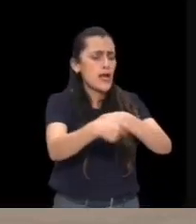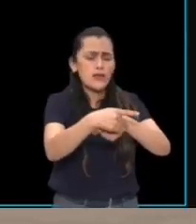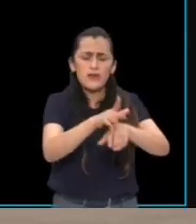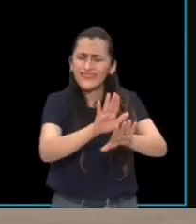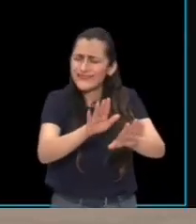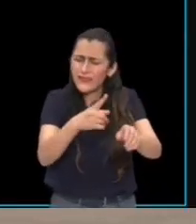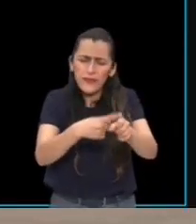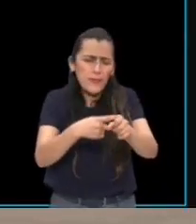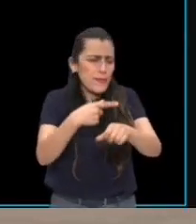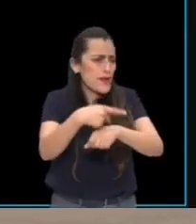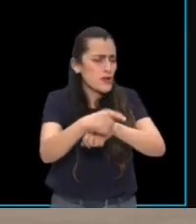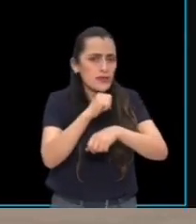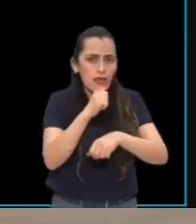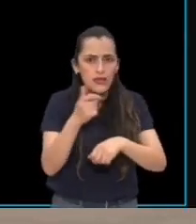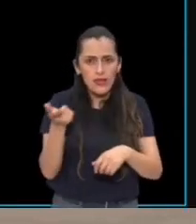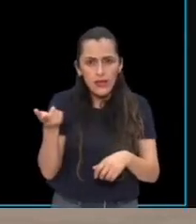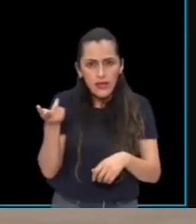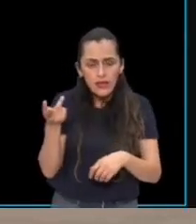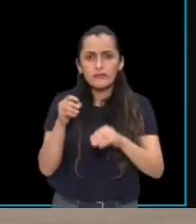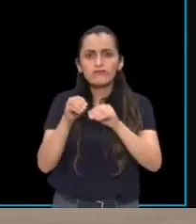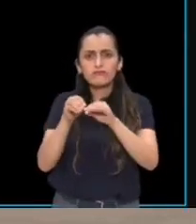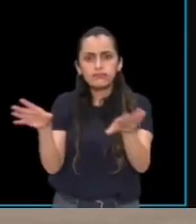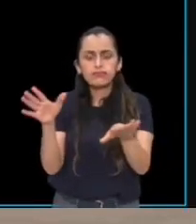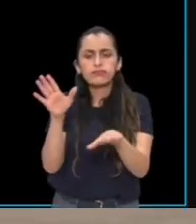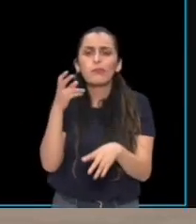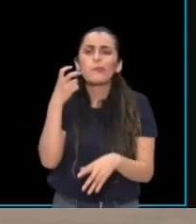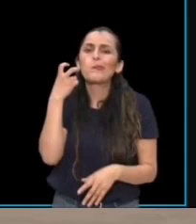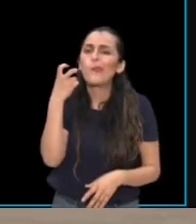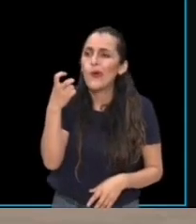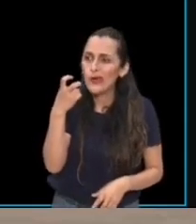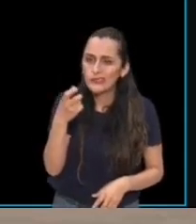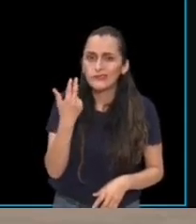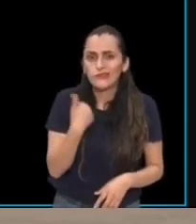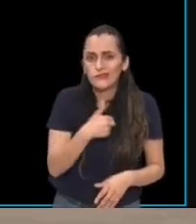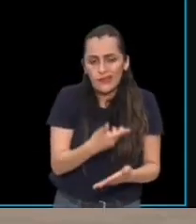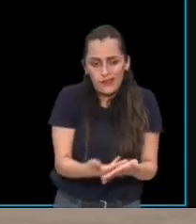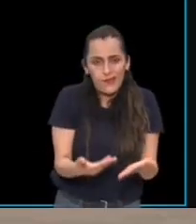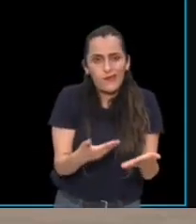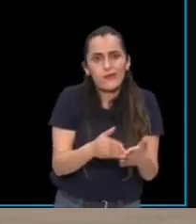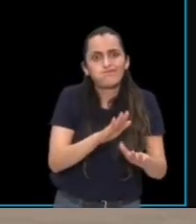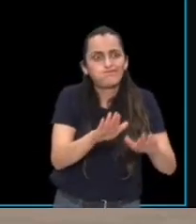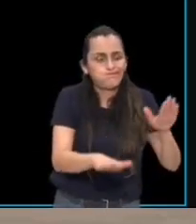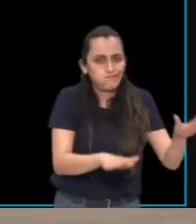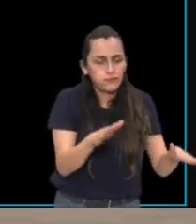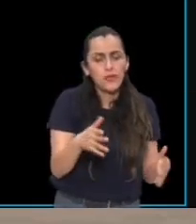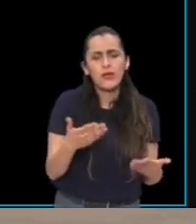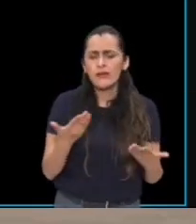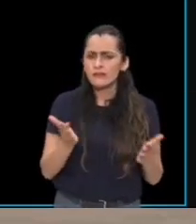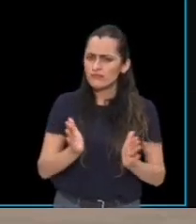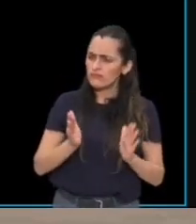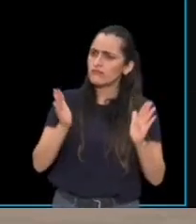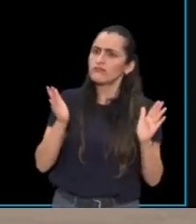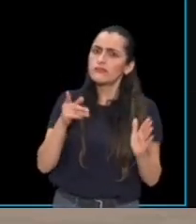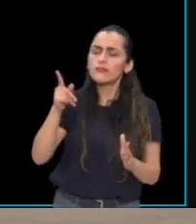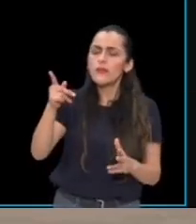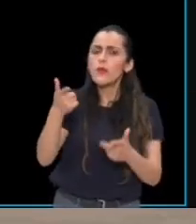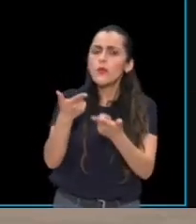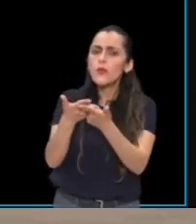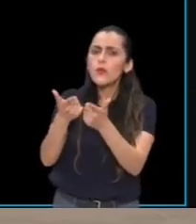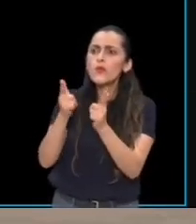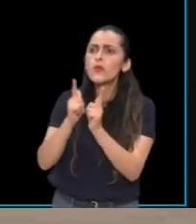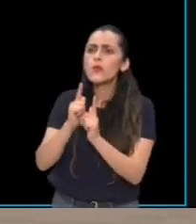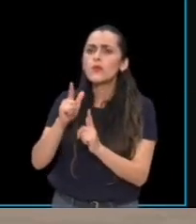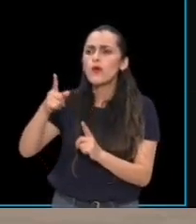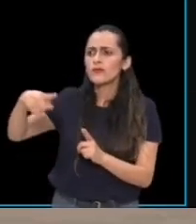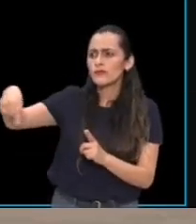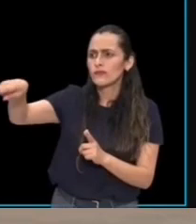yo creo que todas estas faltas han sido parte de lo que nos tiene en este momento como estamos. Ahora, me sorprende también que los representantes de los partidos políticos